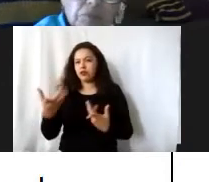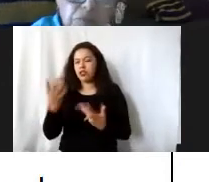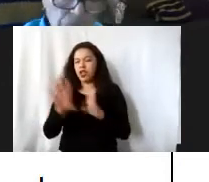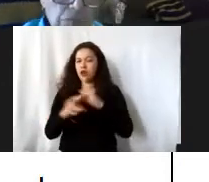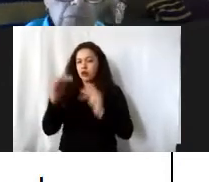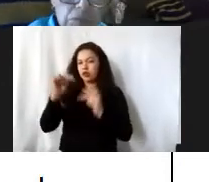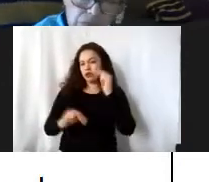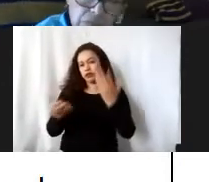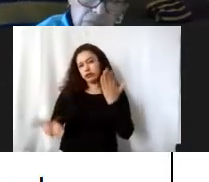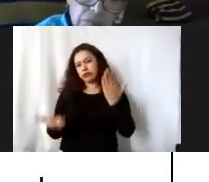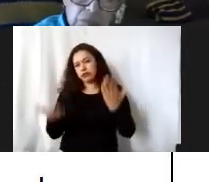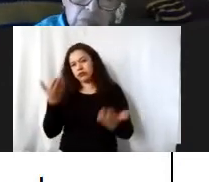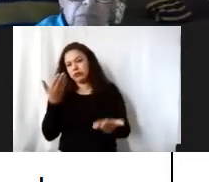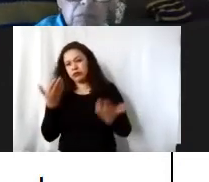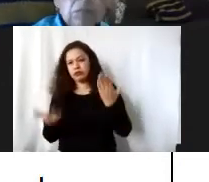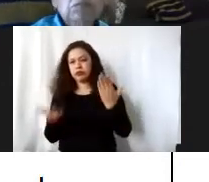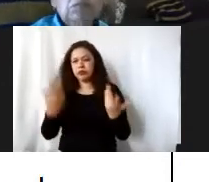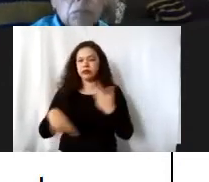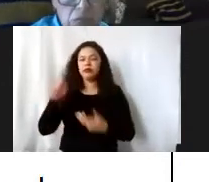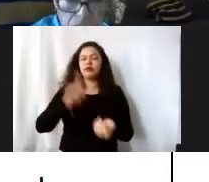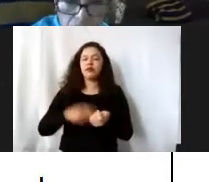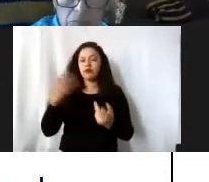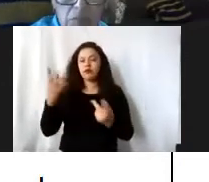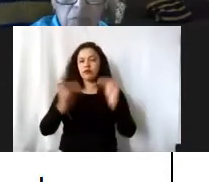han considerado dentro del estudio.